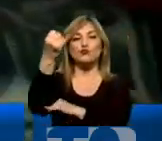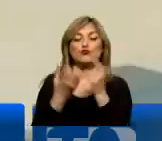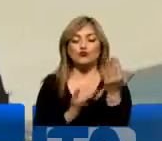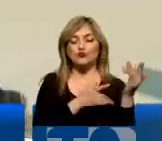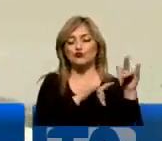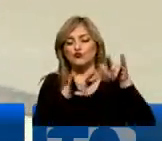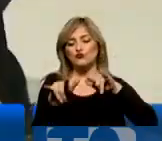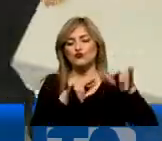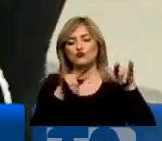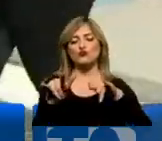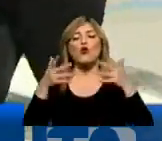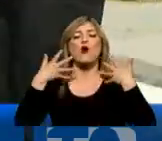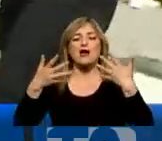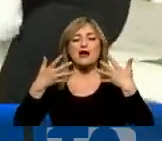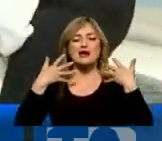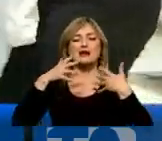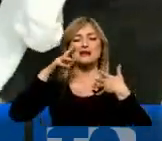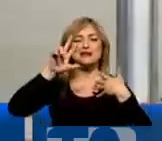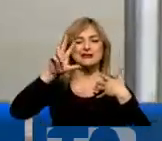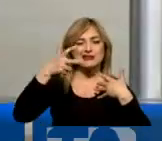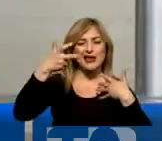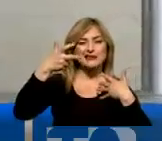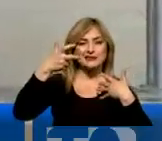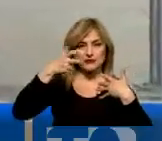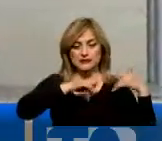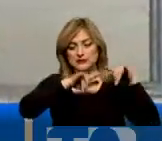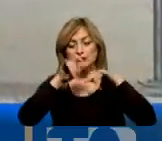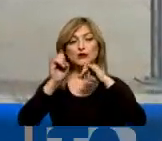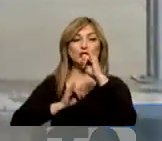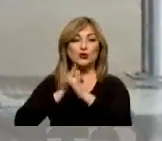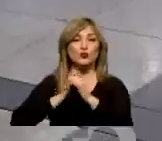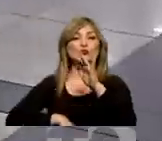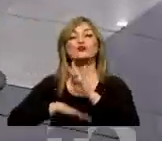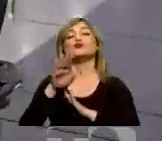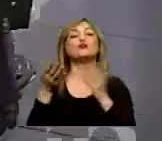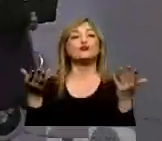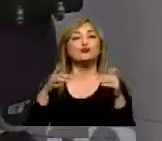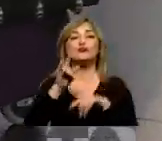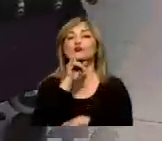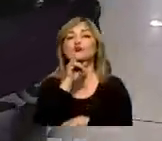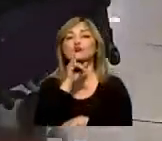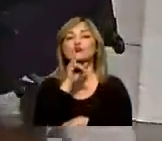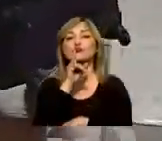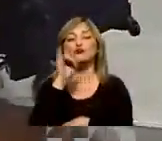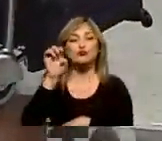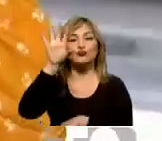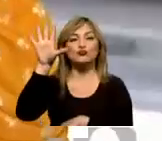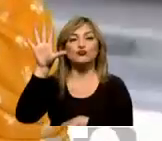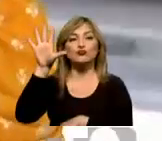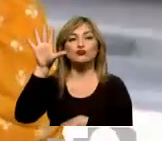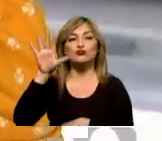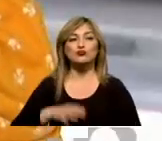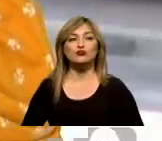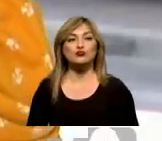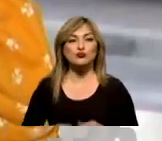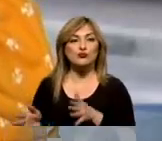espera el arribo al aeropuerto de Guayaquil de 13 vuelos internacionales, la mayoría provenientes de Estados Unidos y Europa.